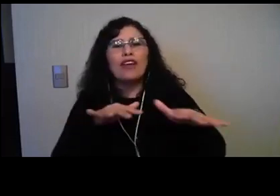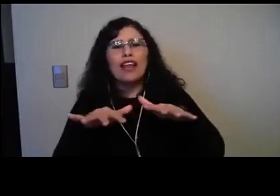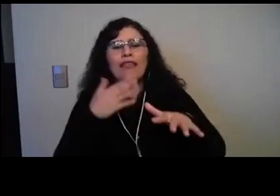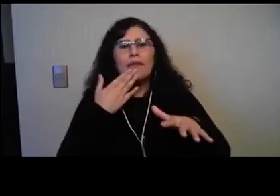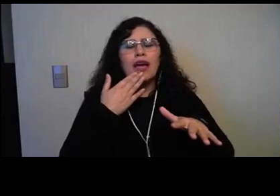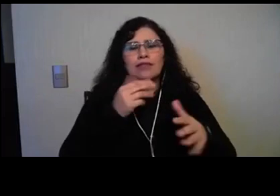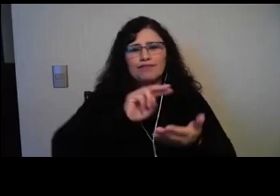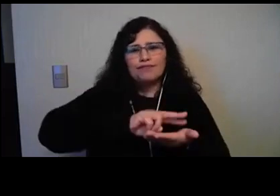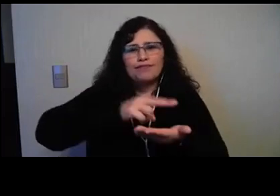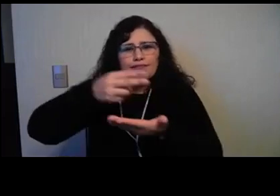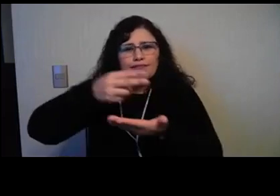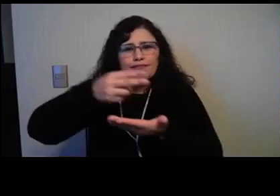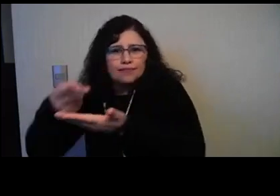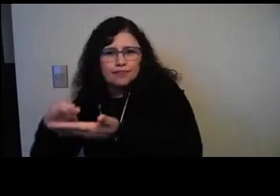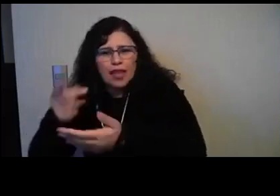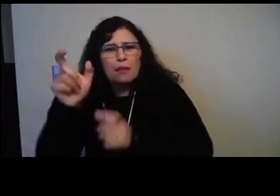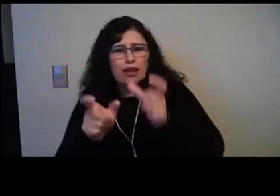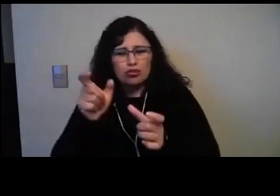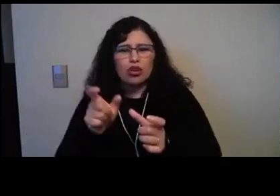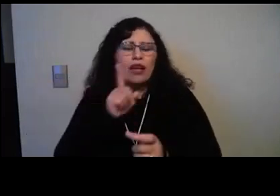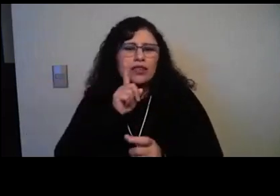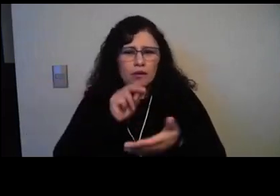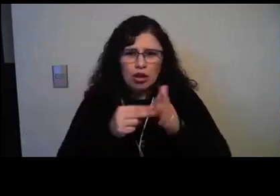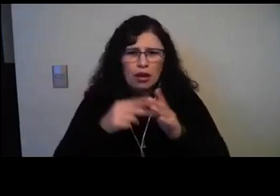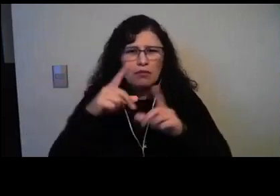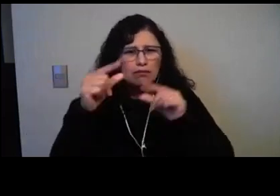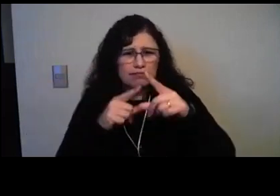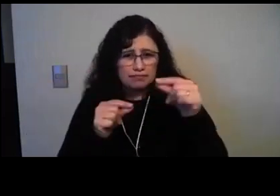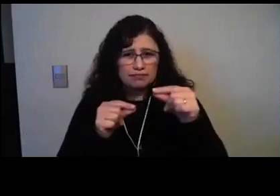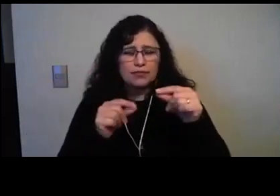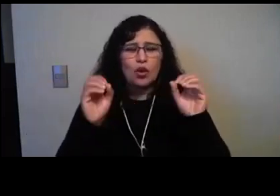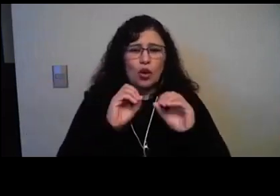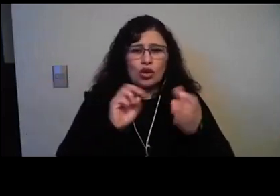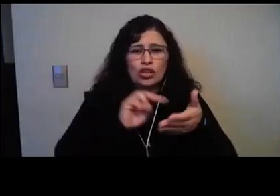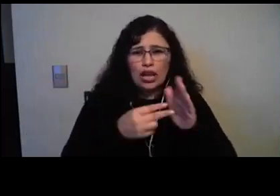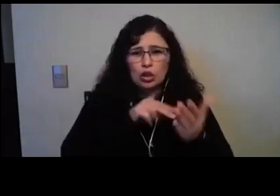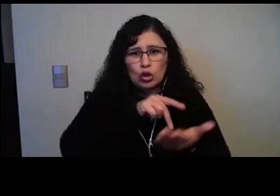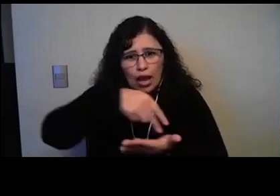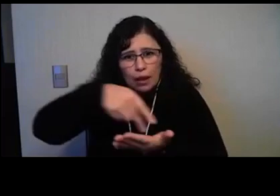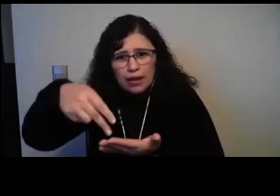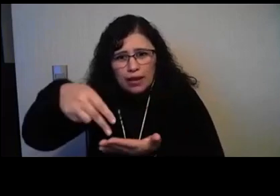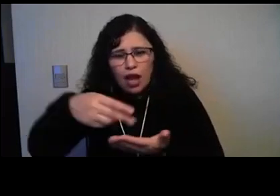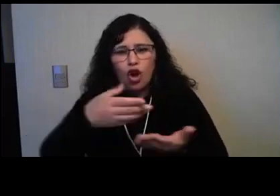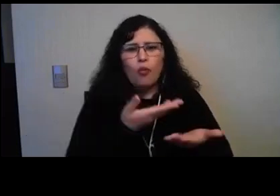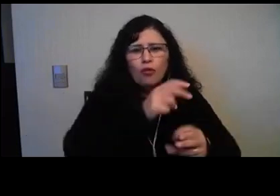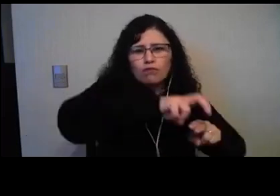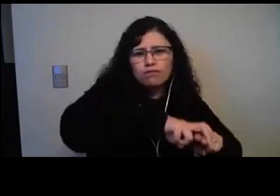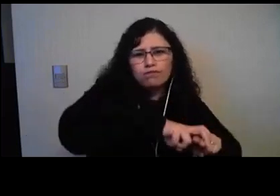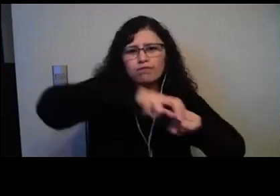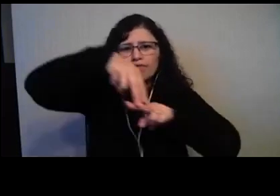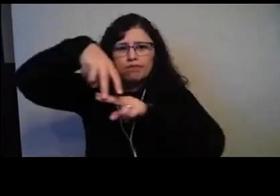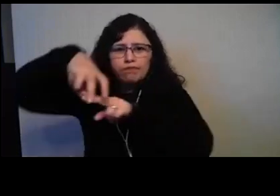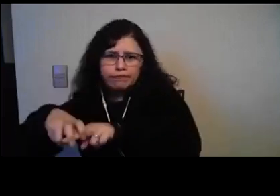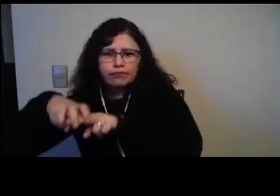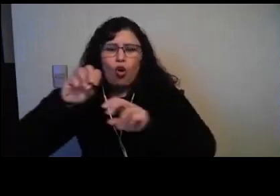para personas que tengan cuadros neurológicos o trastornos de la marcha o personas en condición de postrado.